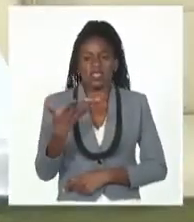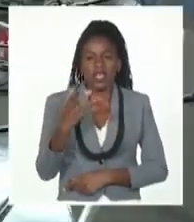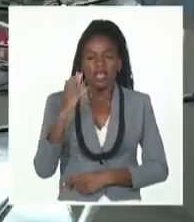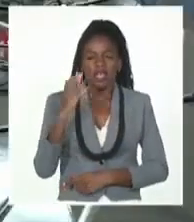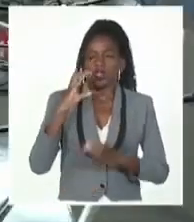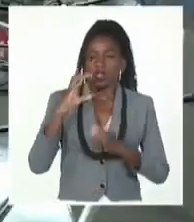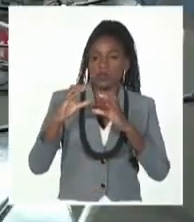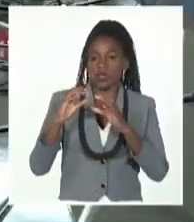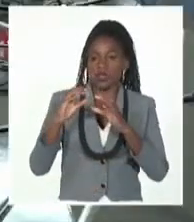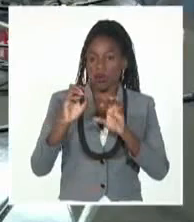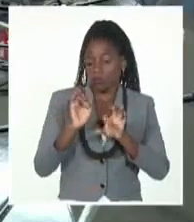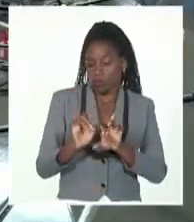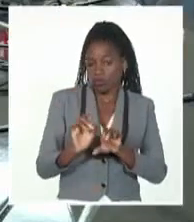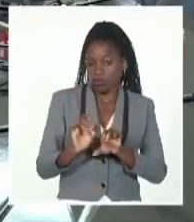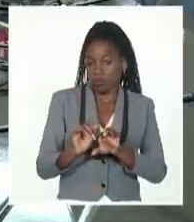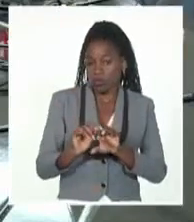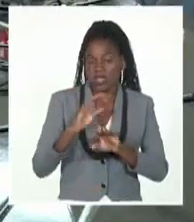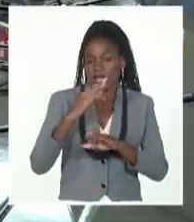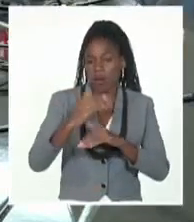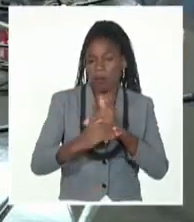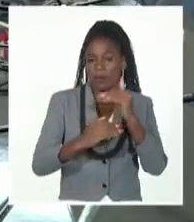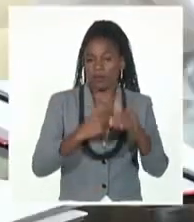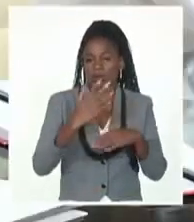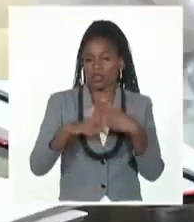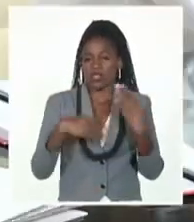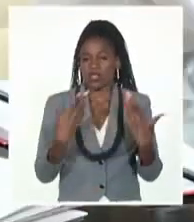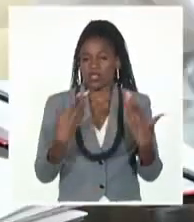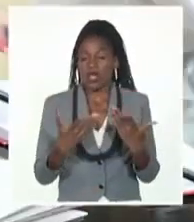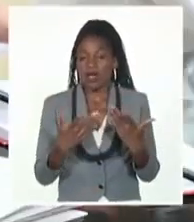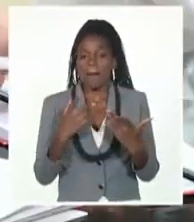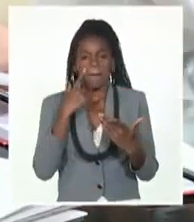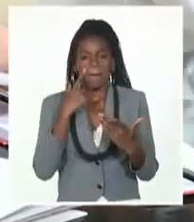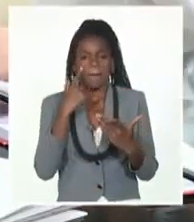digitalización de los procesos y el enfrentamiento a la subversión ideológica y cultural.